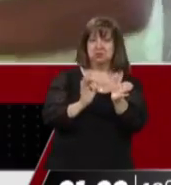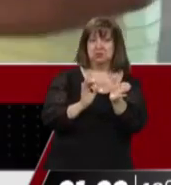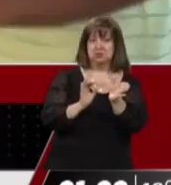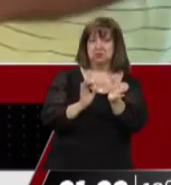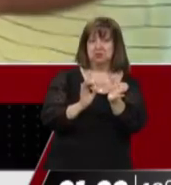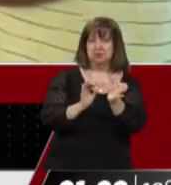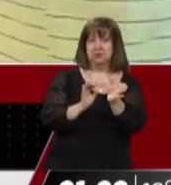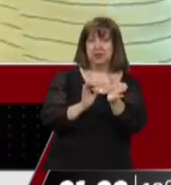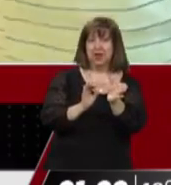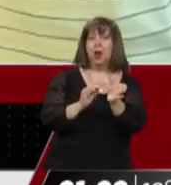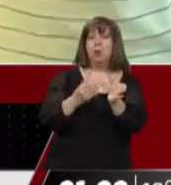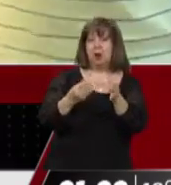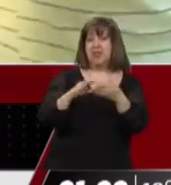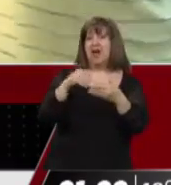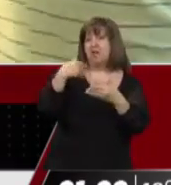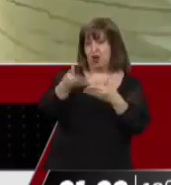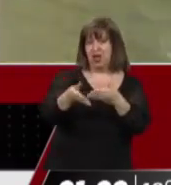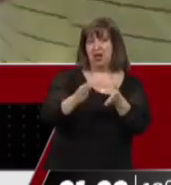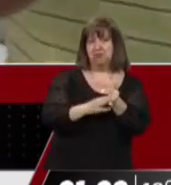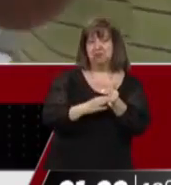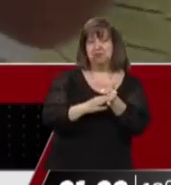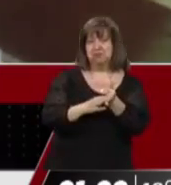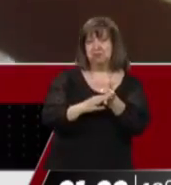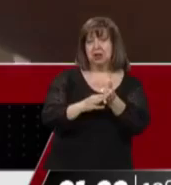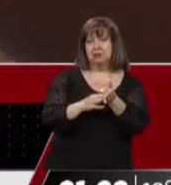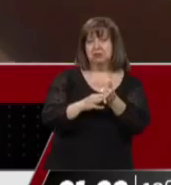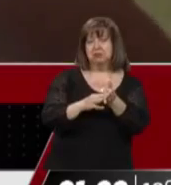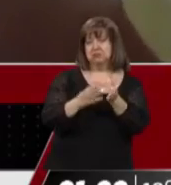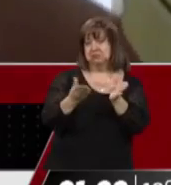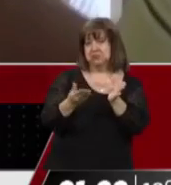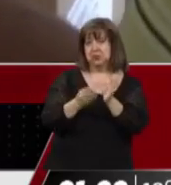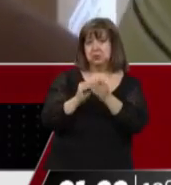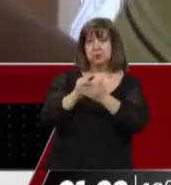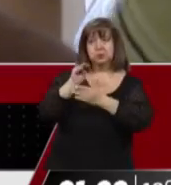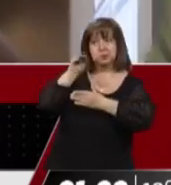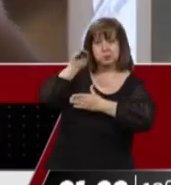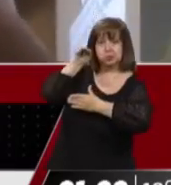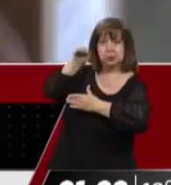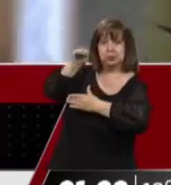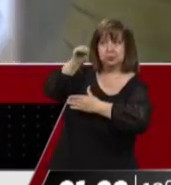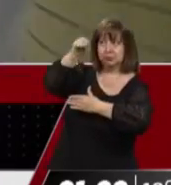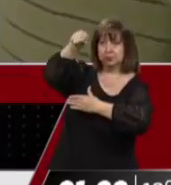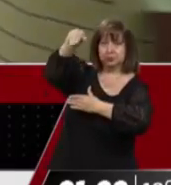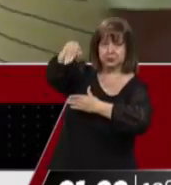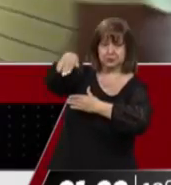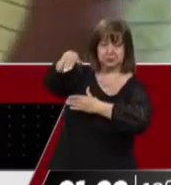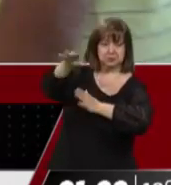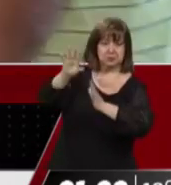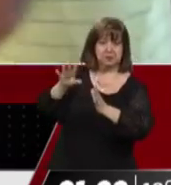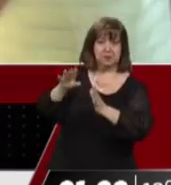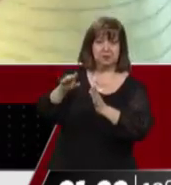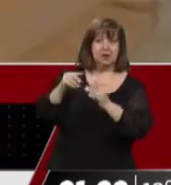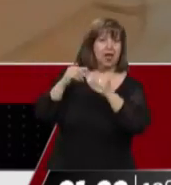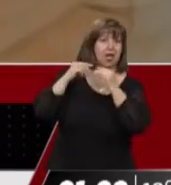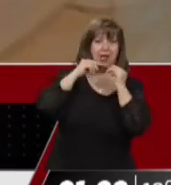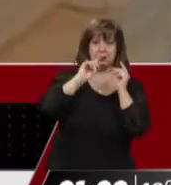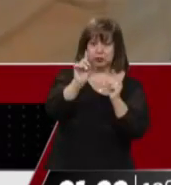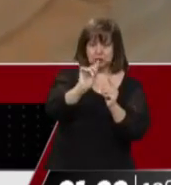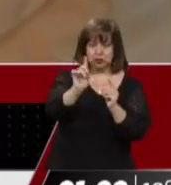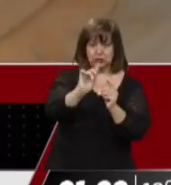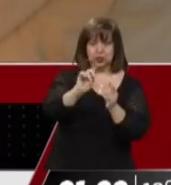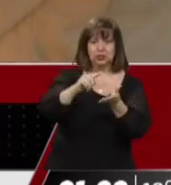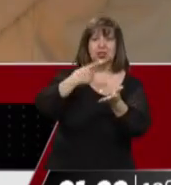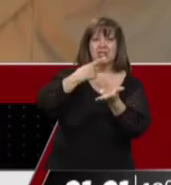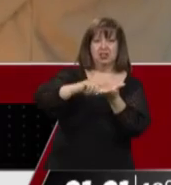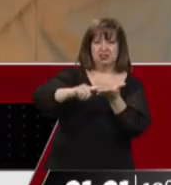también afuera no hay ningún inconveniente y ahí introducirla en la urna este el voto